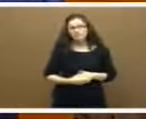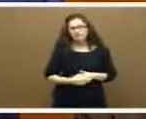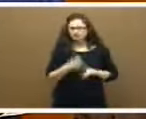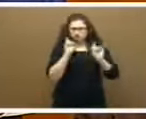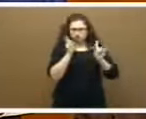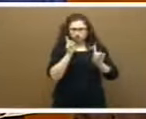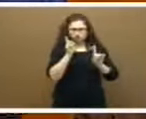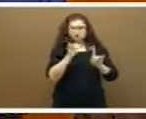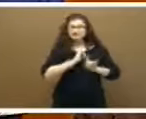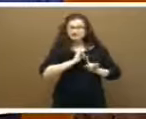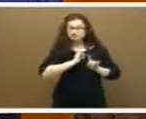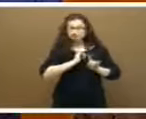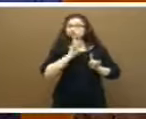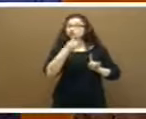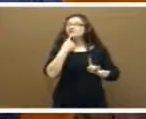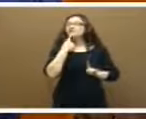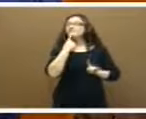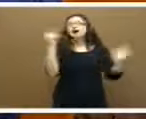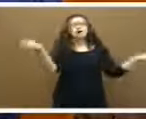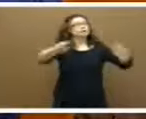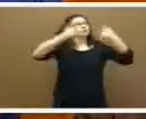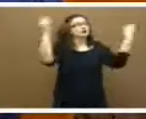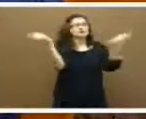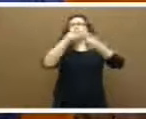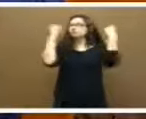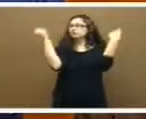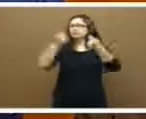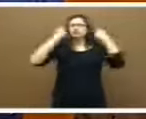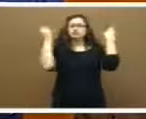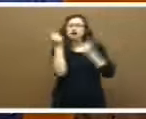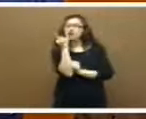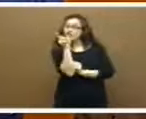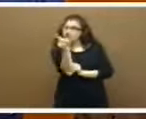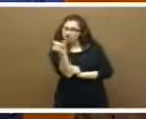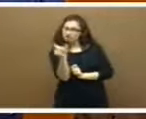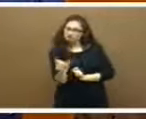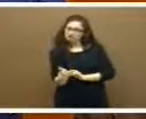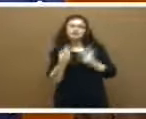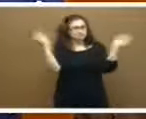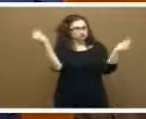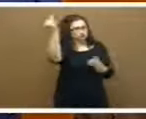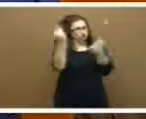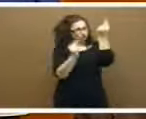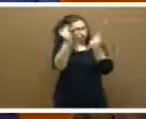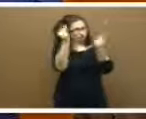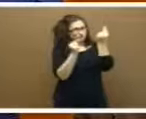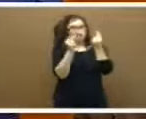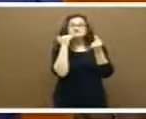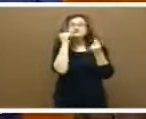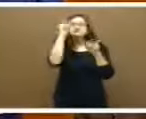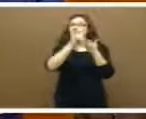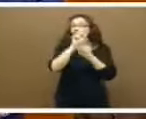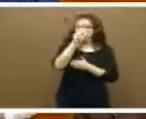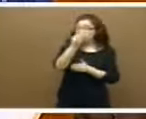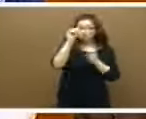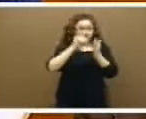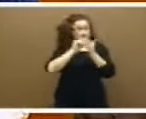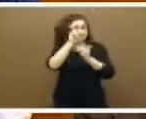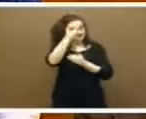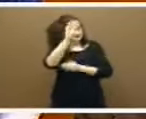ahora anuncios. Anuncios y una serie de cantidades consignadas en los presupuestos generales del Estado en el año 2012, en el año